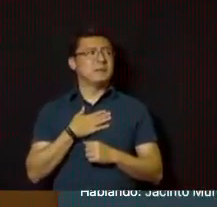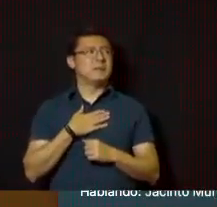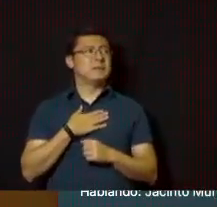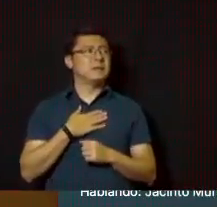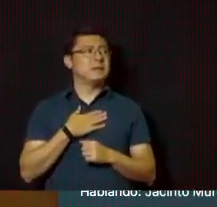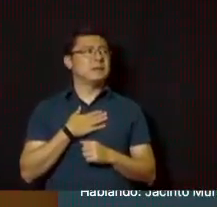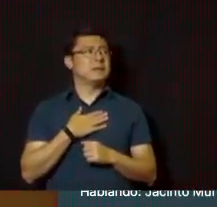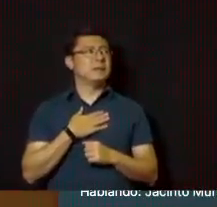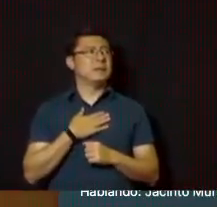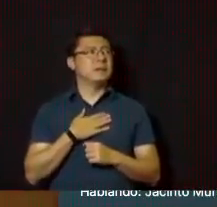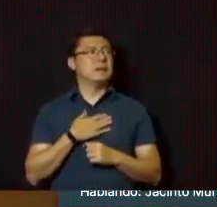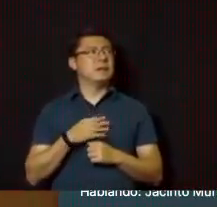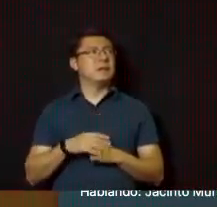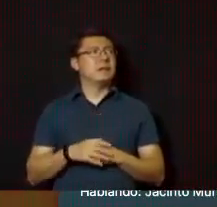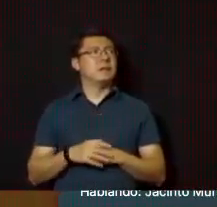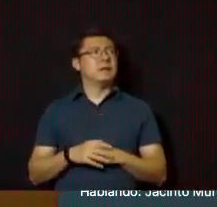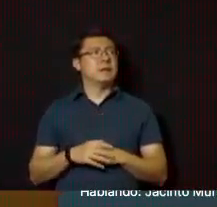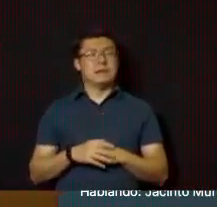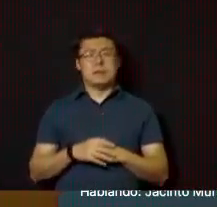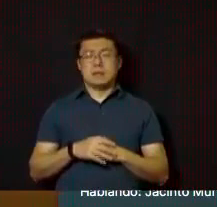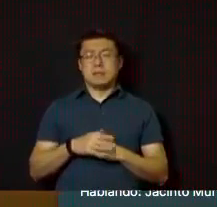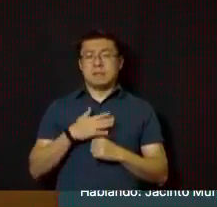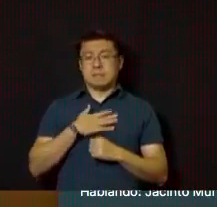Me dolió mucho en el alma